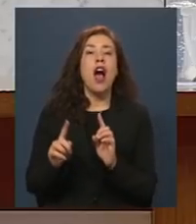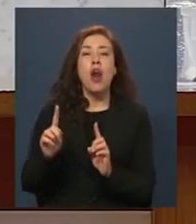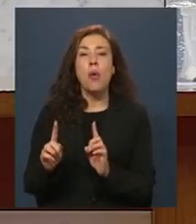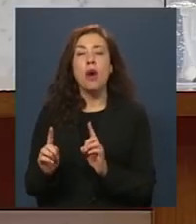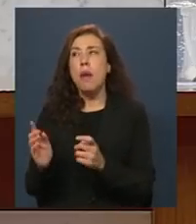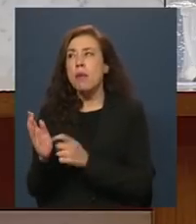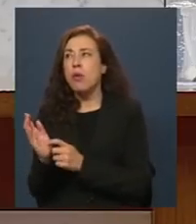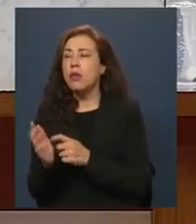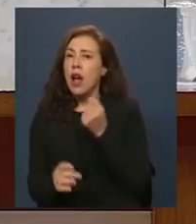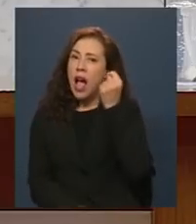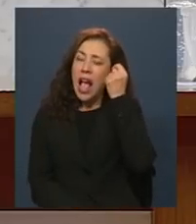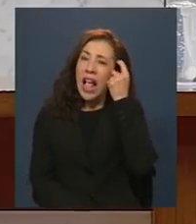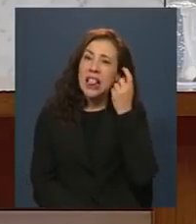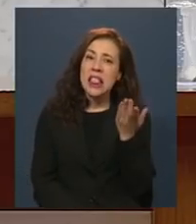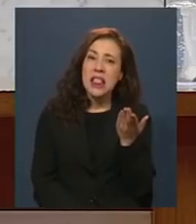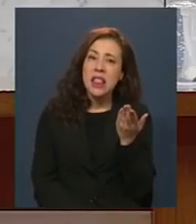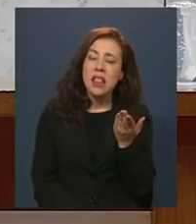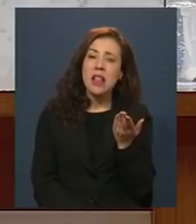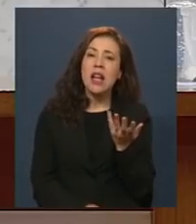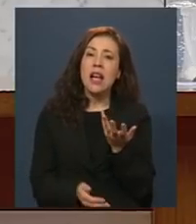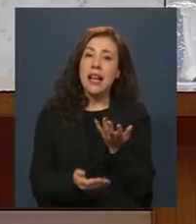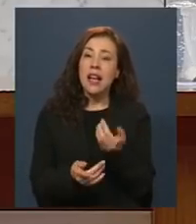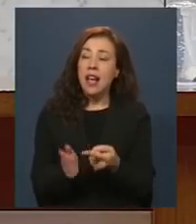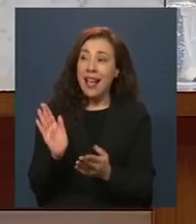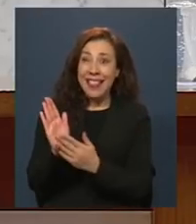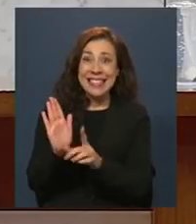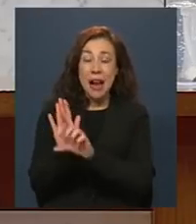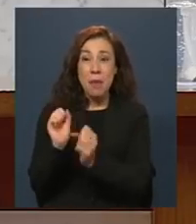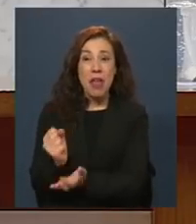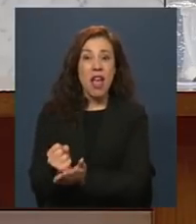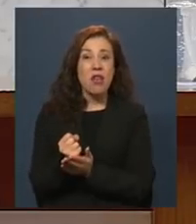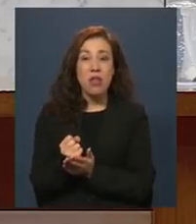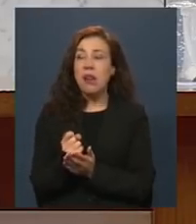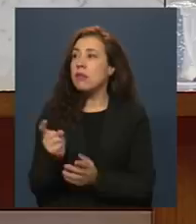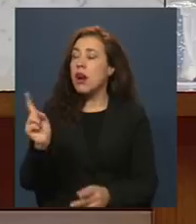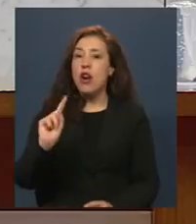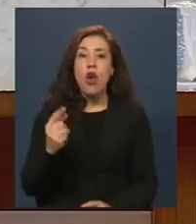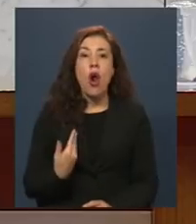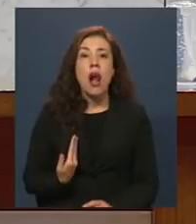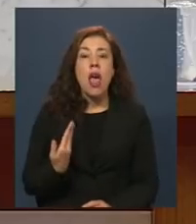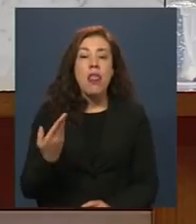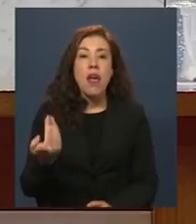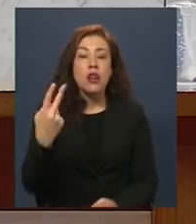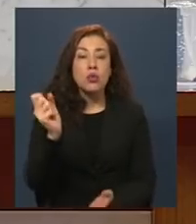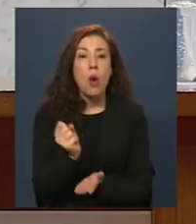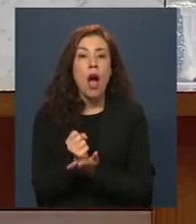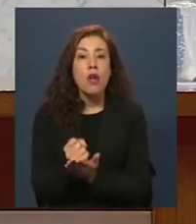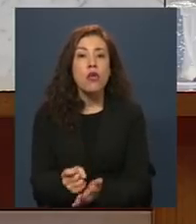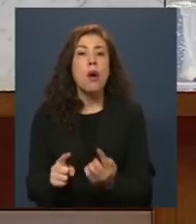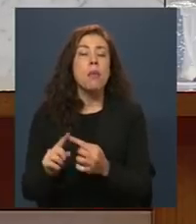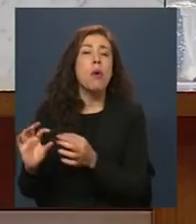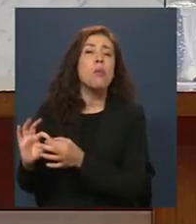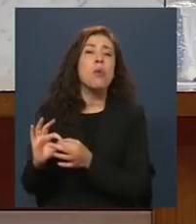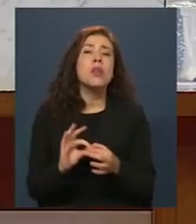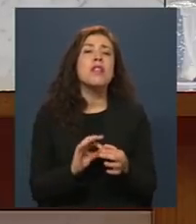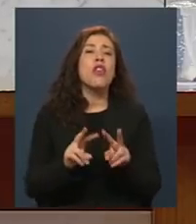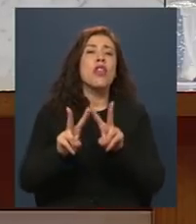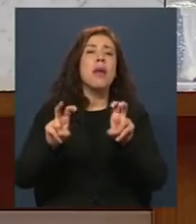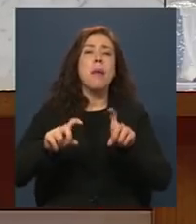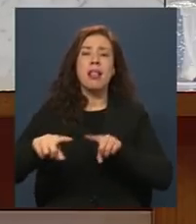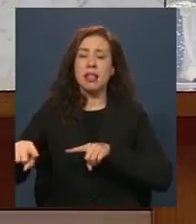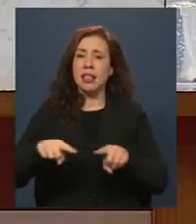que, entendiéndose como objetos de esta legislación, no han accedido a sus beneficios producto de cuestiones